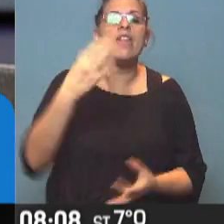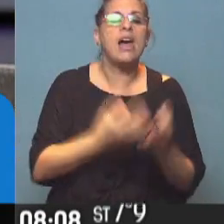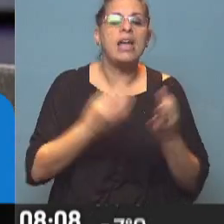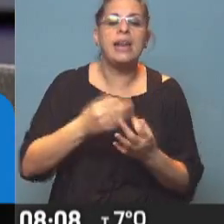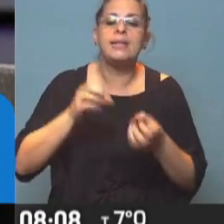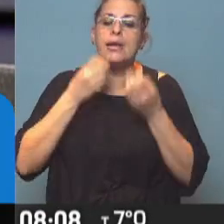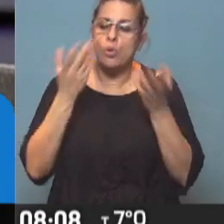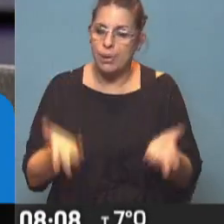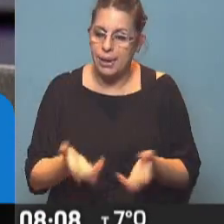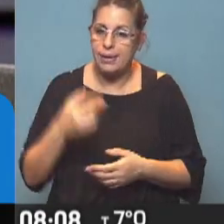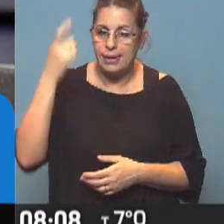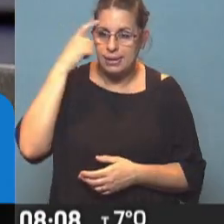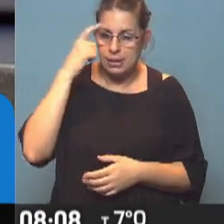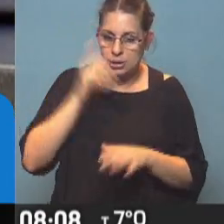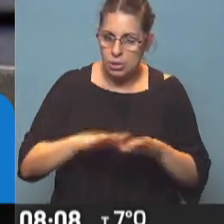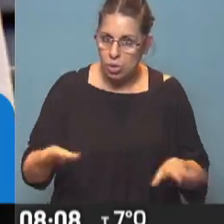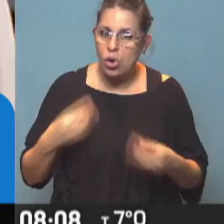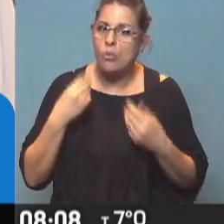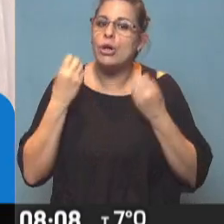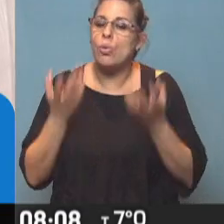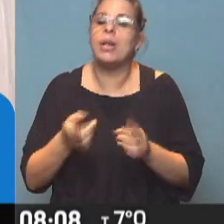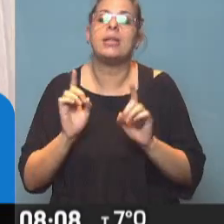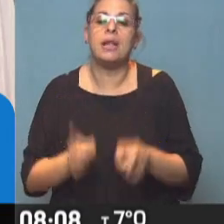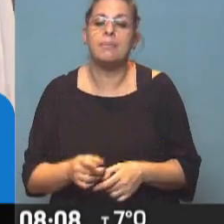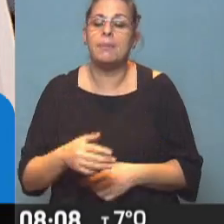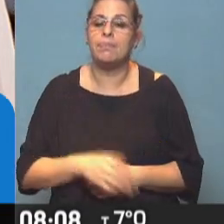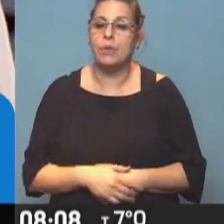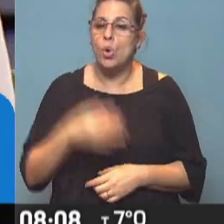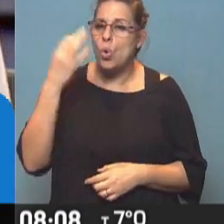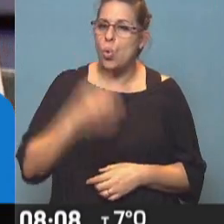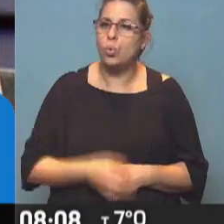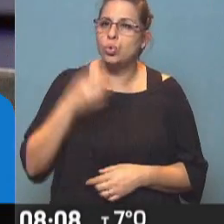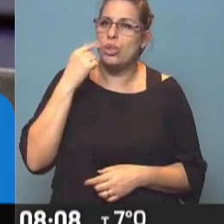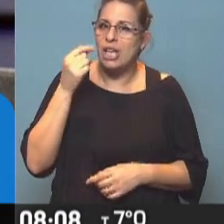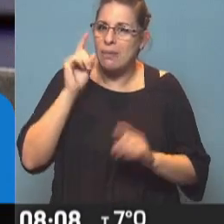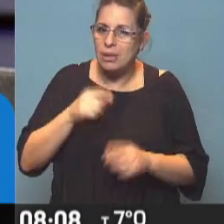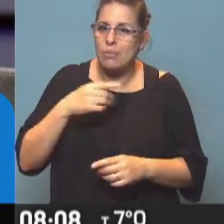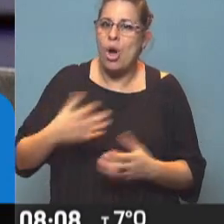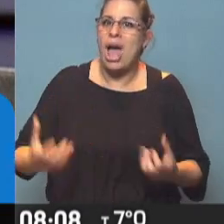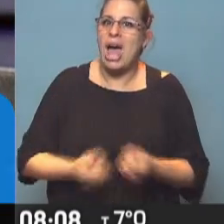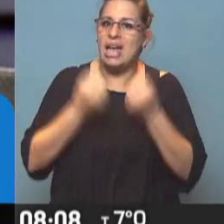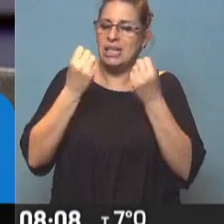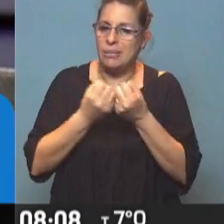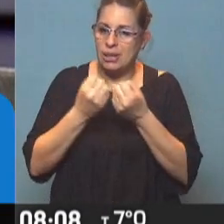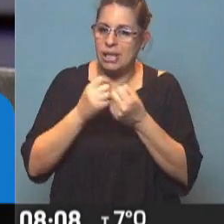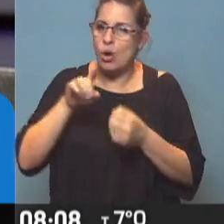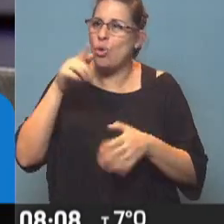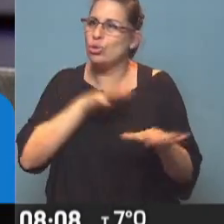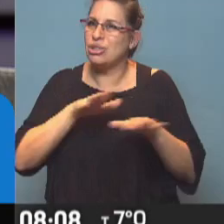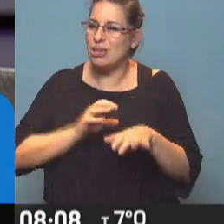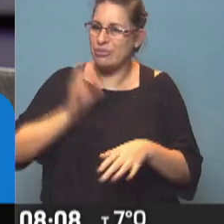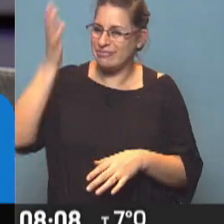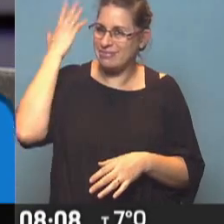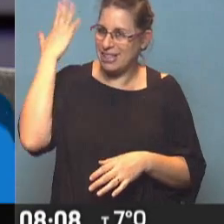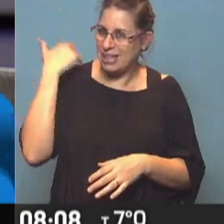esa recuperación psíquica de los chicos en función también de que justo ocurre el día en el que se cumplió un aniversario de otro sismo